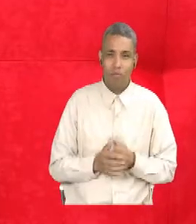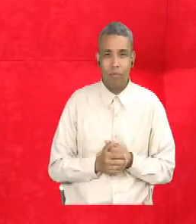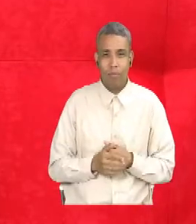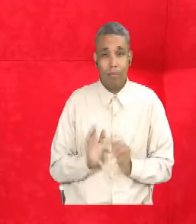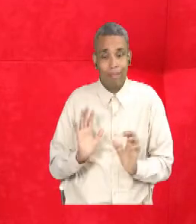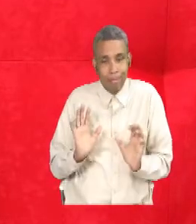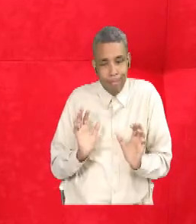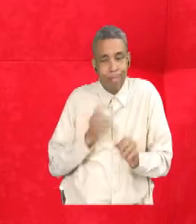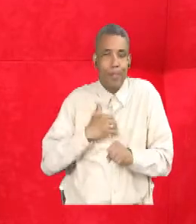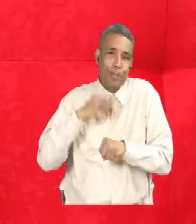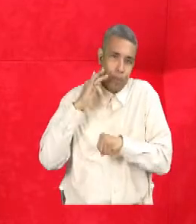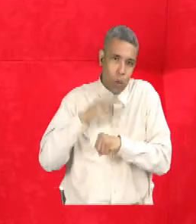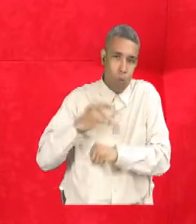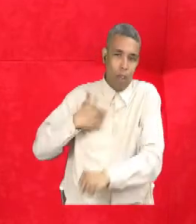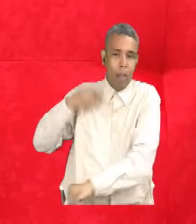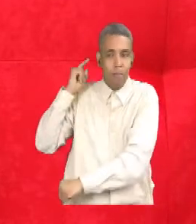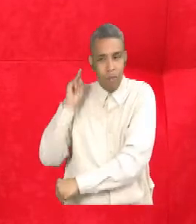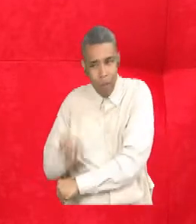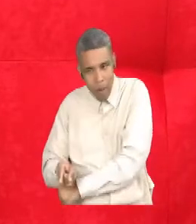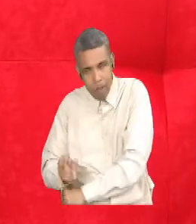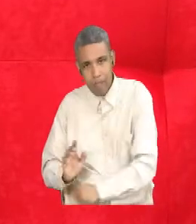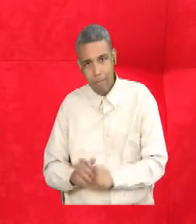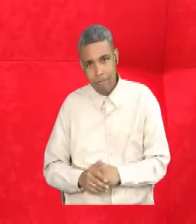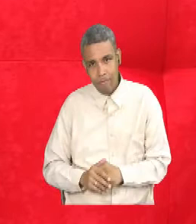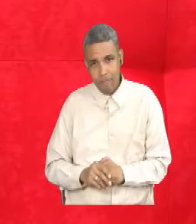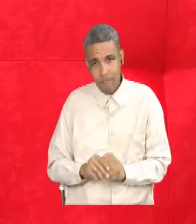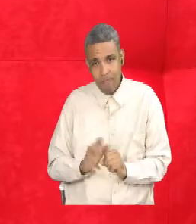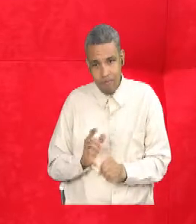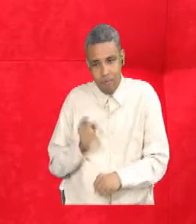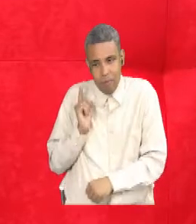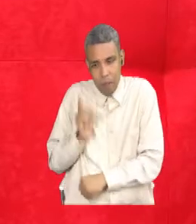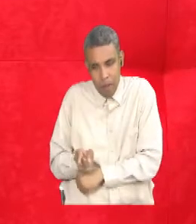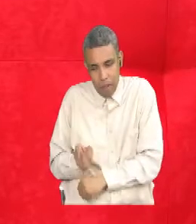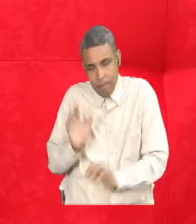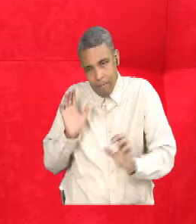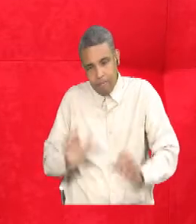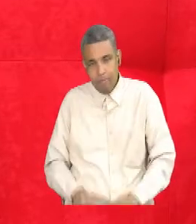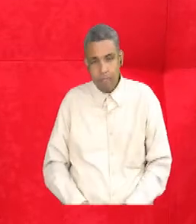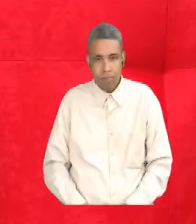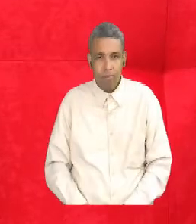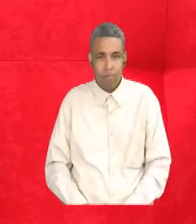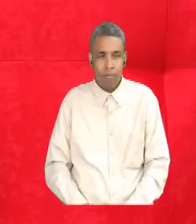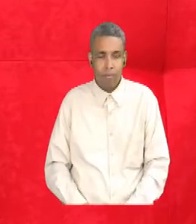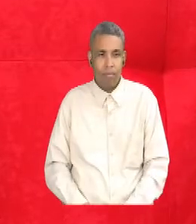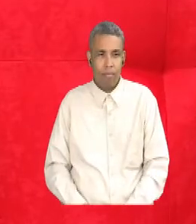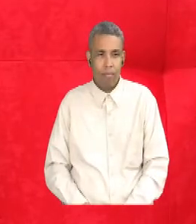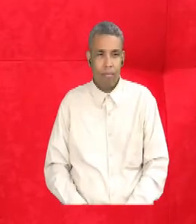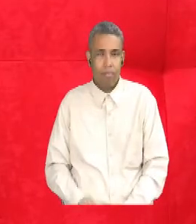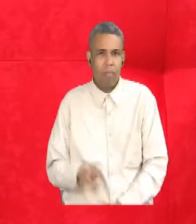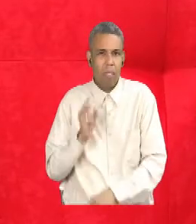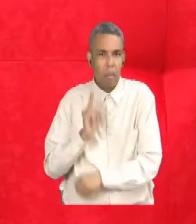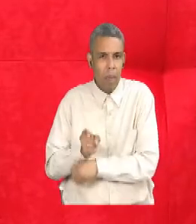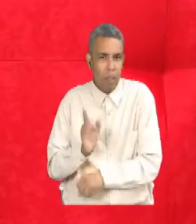demanda, es por vía de jurisdicción voluntaria, en donde usted le va a exponer al